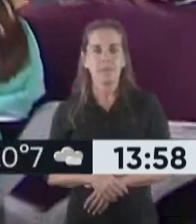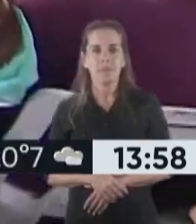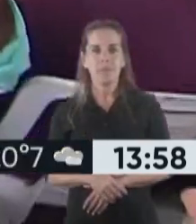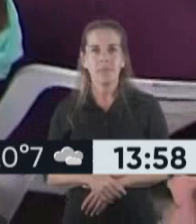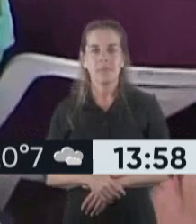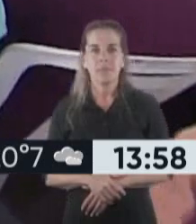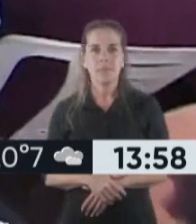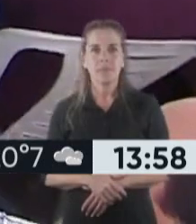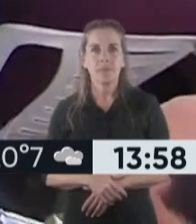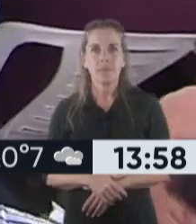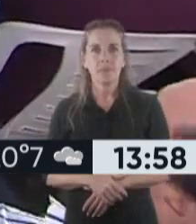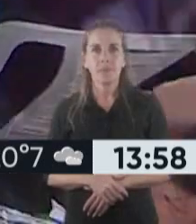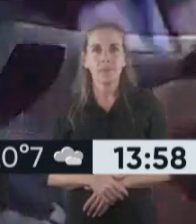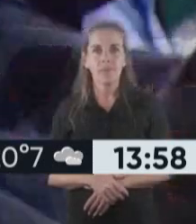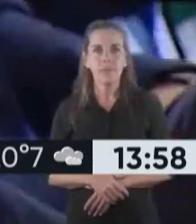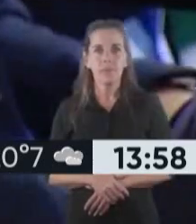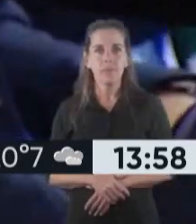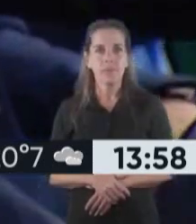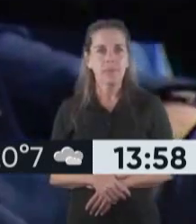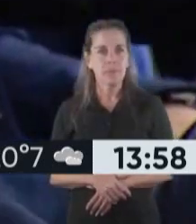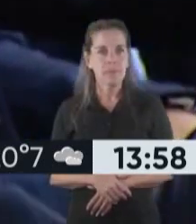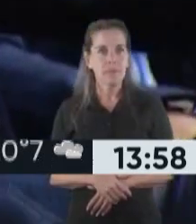Porque en los tiempos